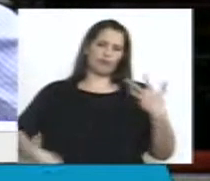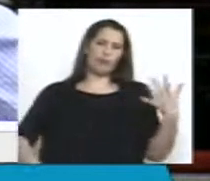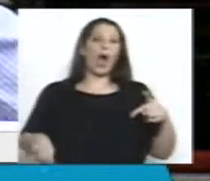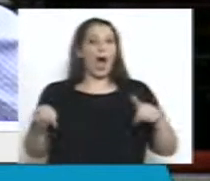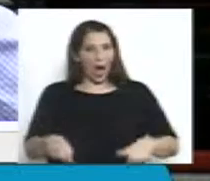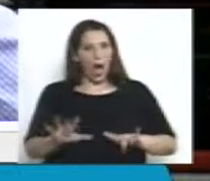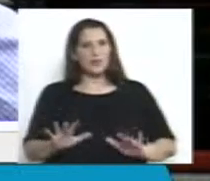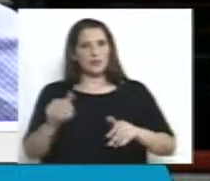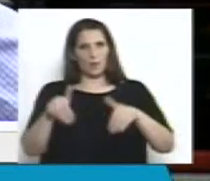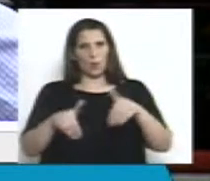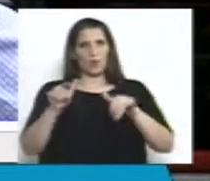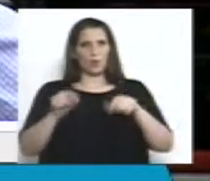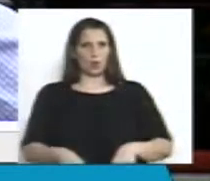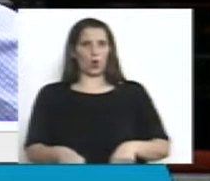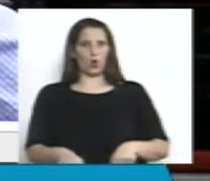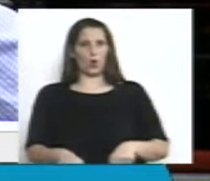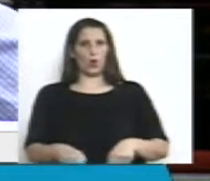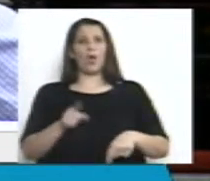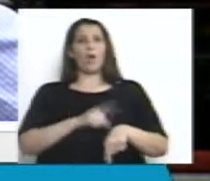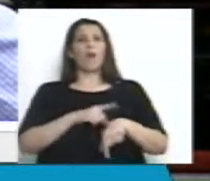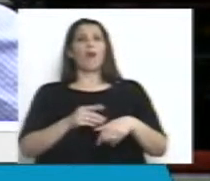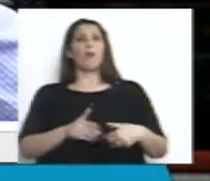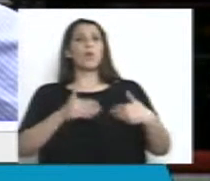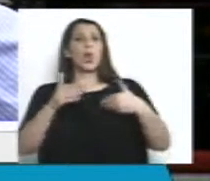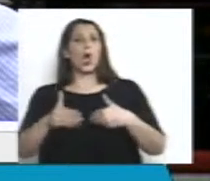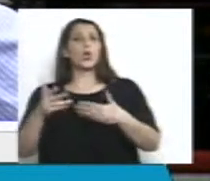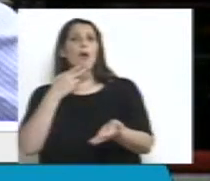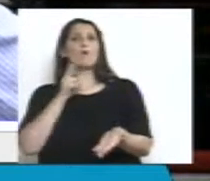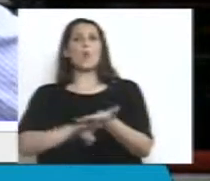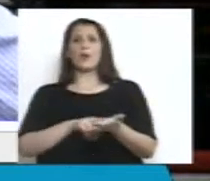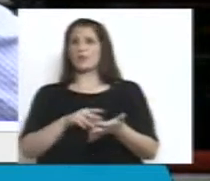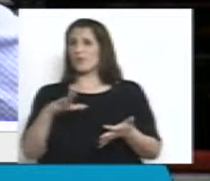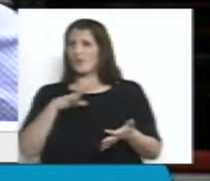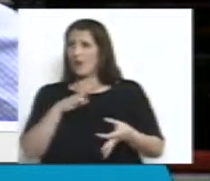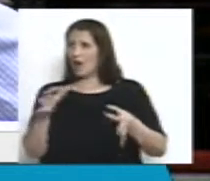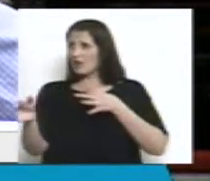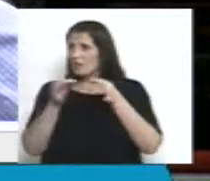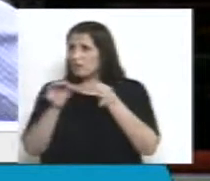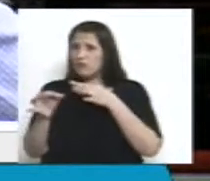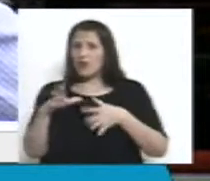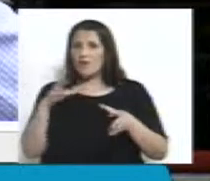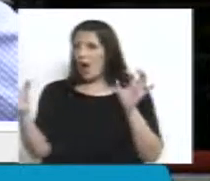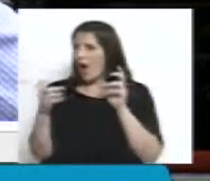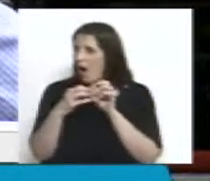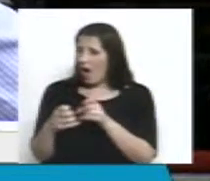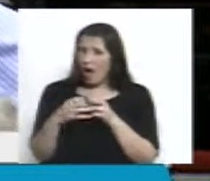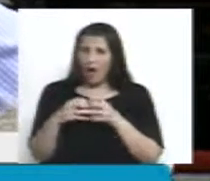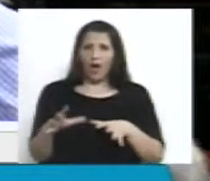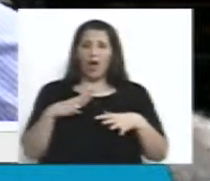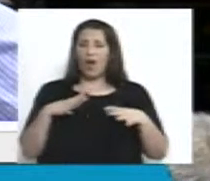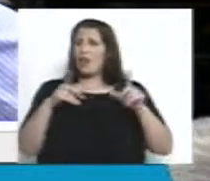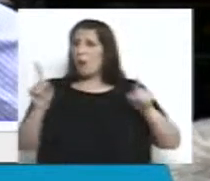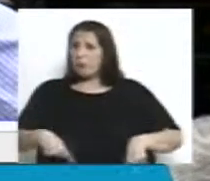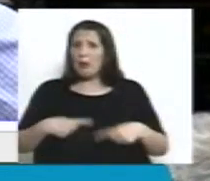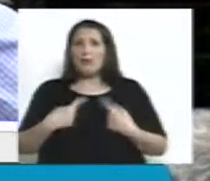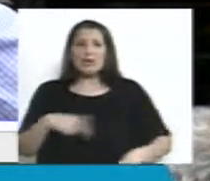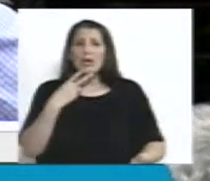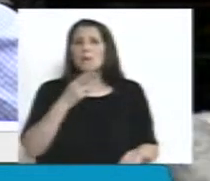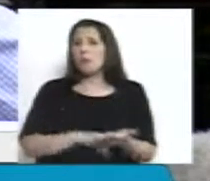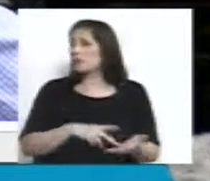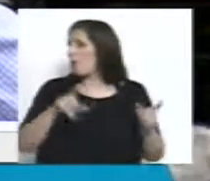hoy. Votamos una prórroga de impuestos que no hemos discutido, que no sabemos qué es, que el miembro informante no habló